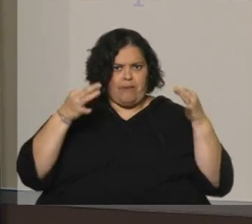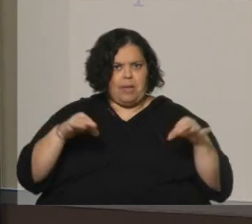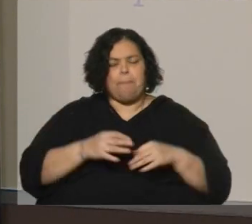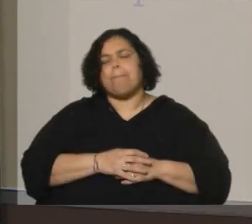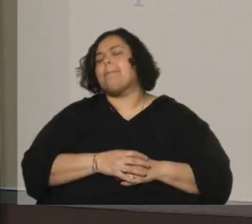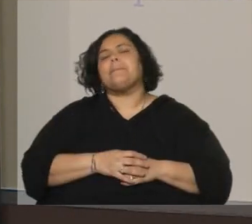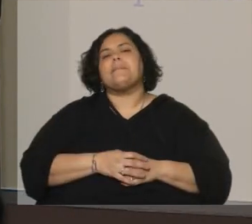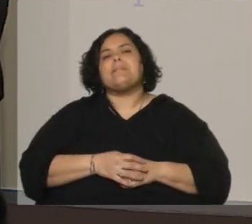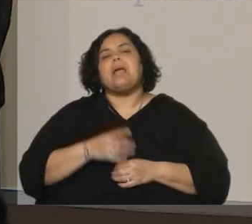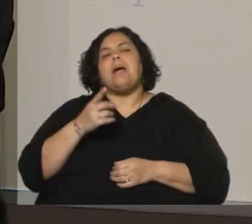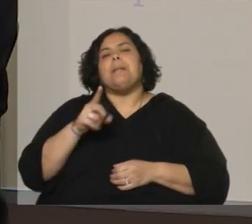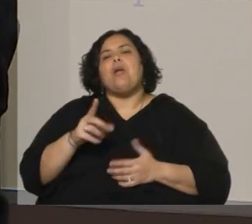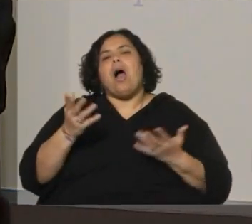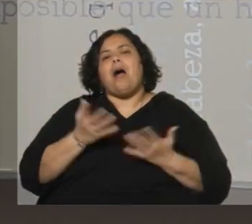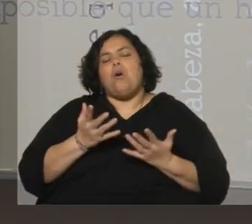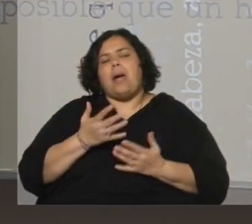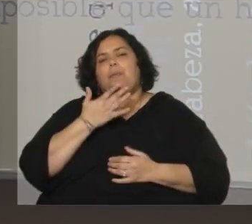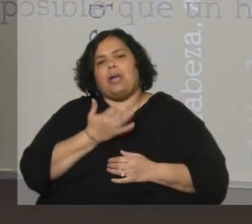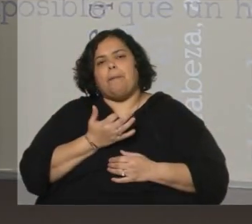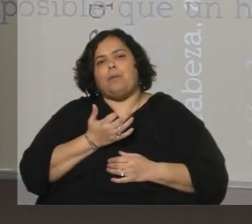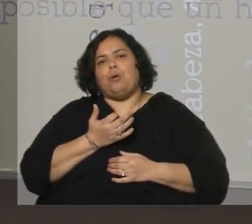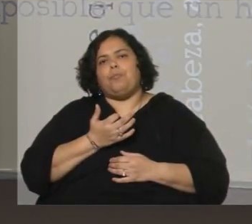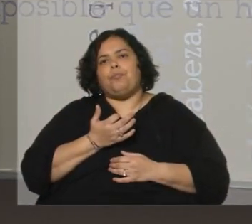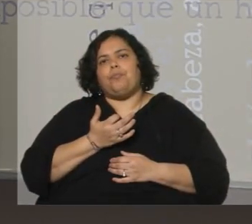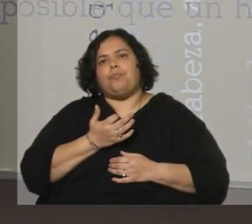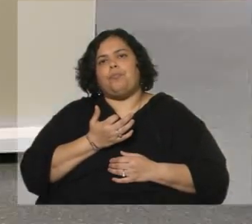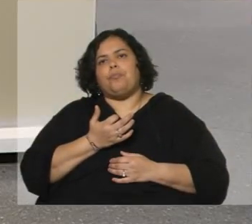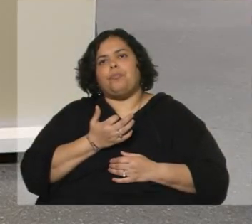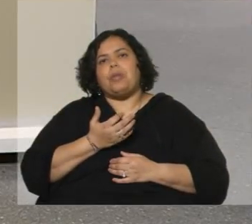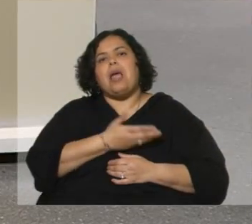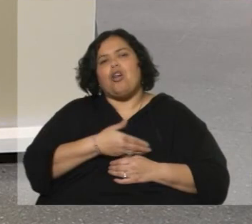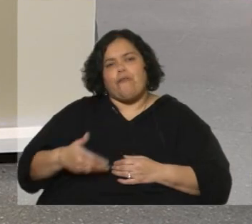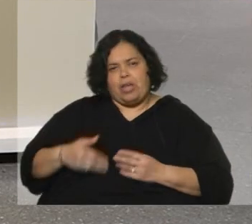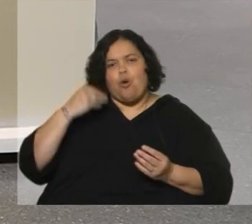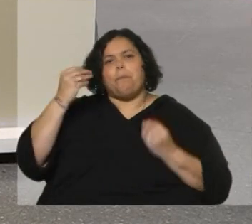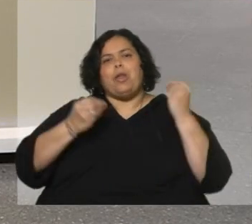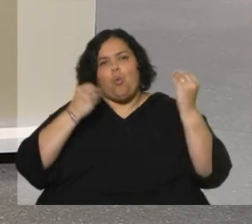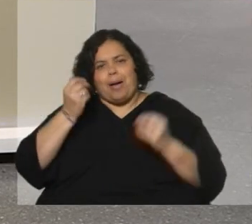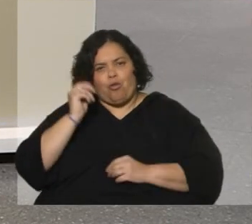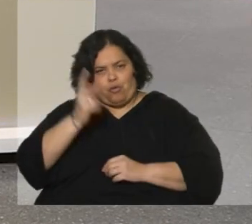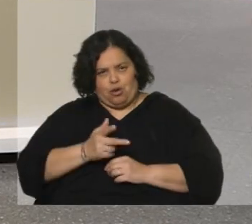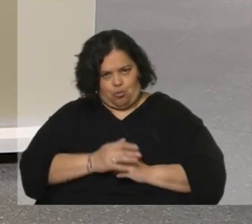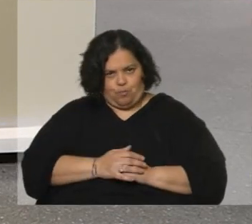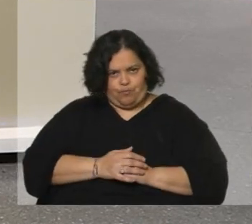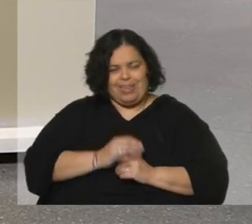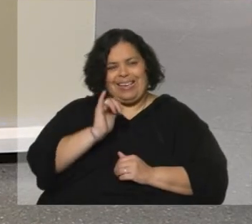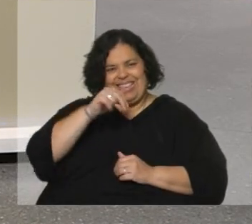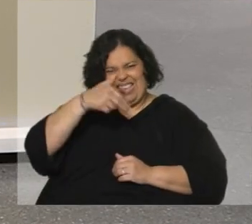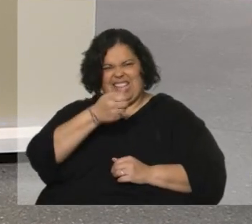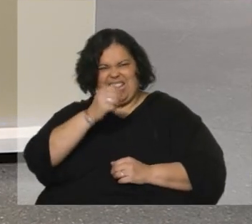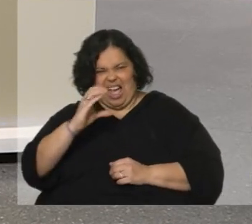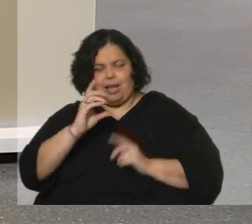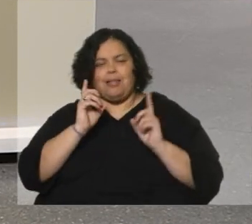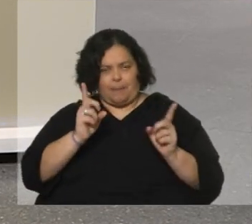tiene que pronunciar bueno nosotros eh el gobierno está preocupado no Sí sí y este y inac ha mostrado también su